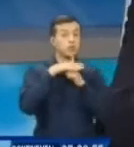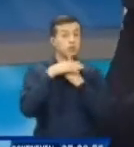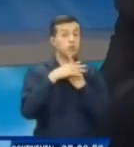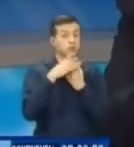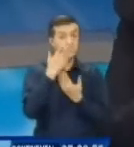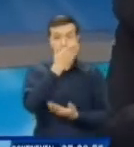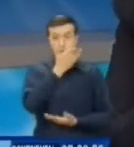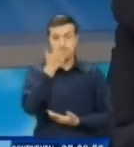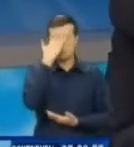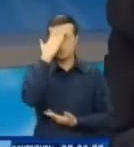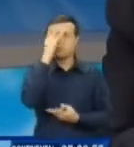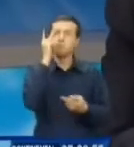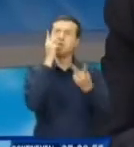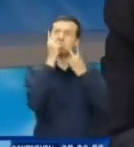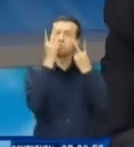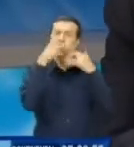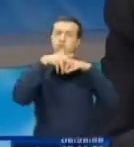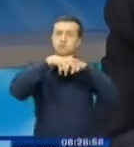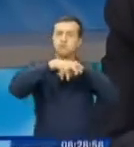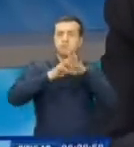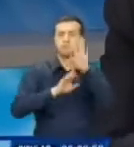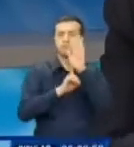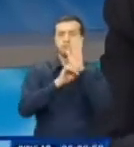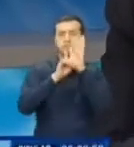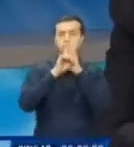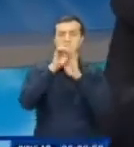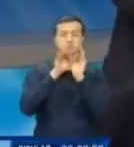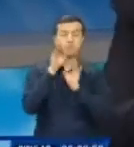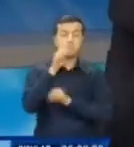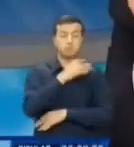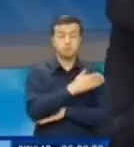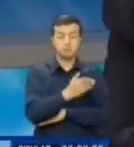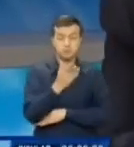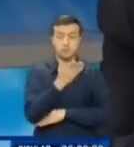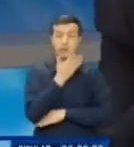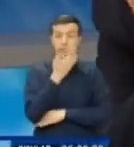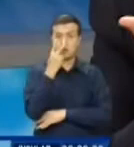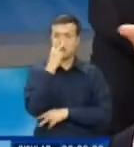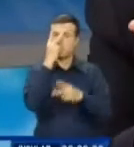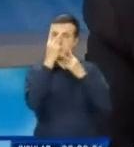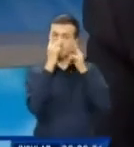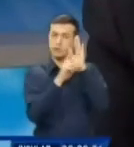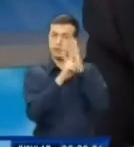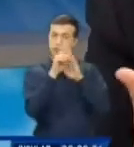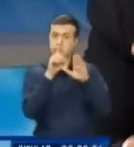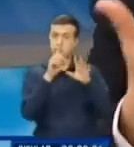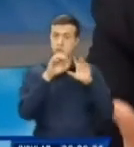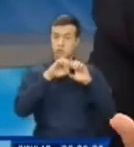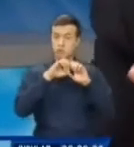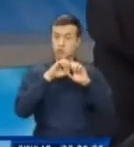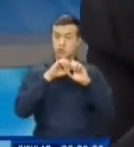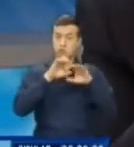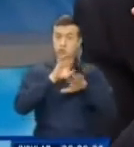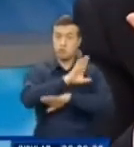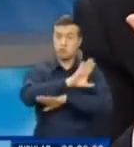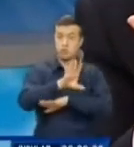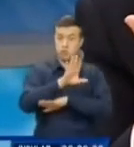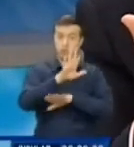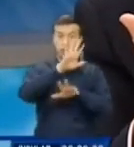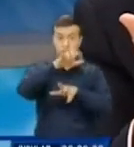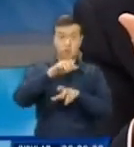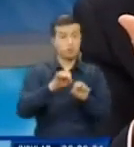es esa visión integral de desarrollo rural y en esa visión de desarrollo integral evidentemente el desarrollo agrícola juega un papel